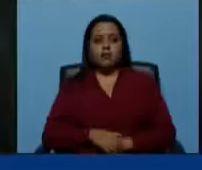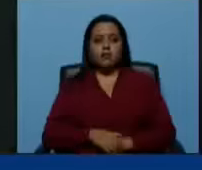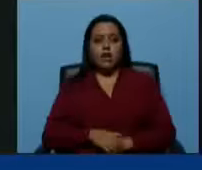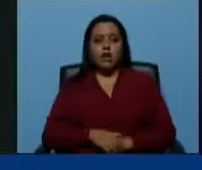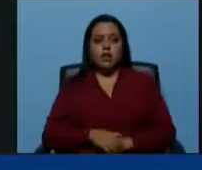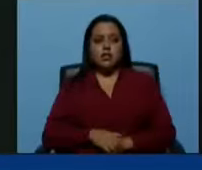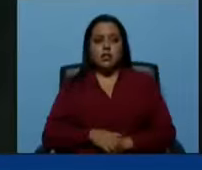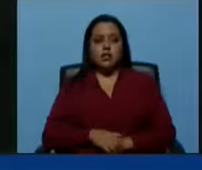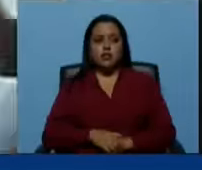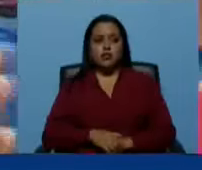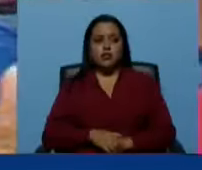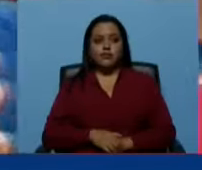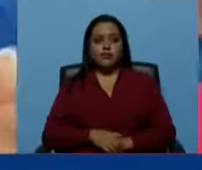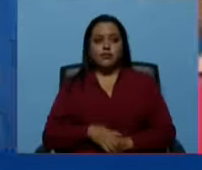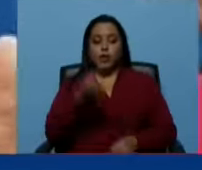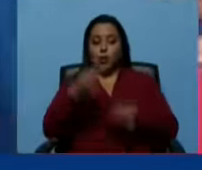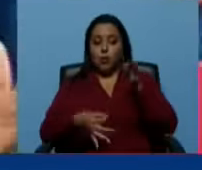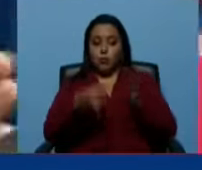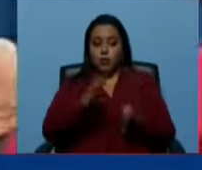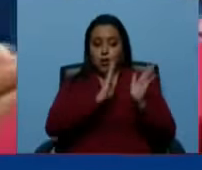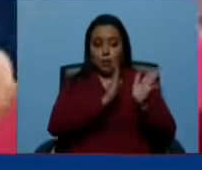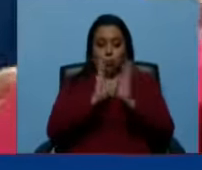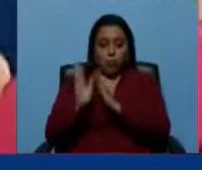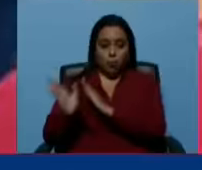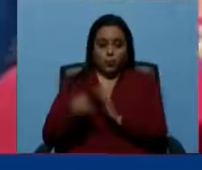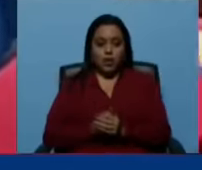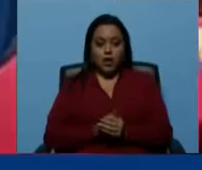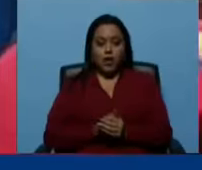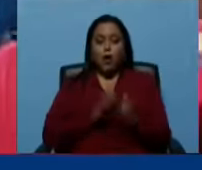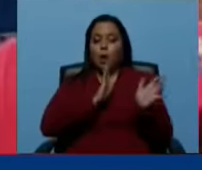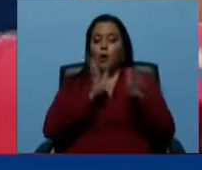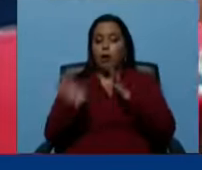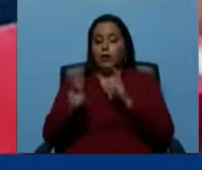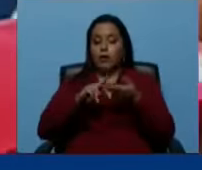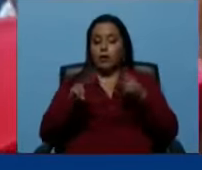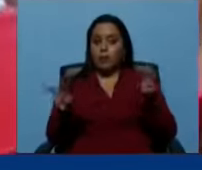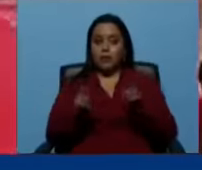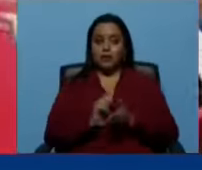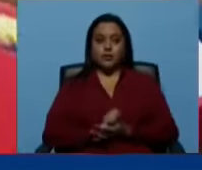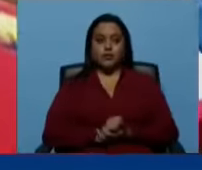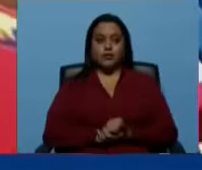y justicia. Justicia y orden. Orden y paz.